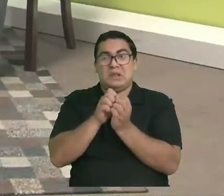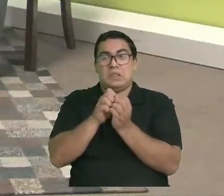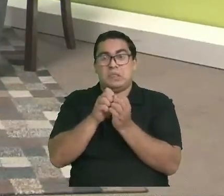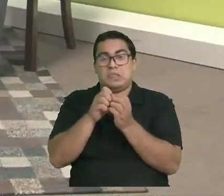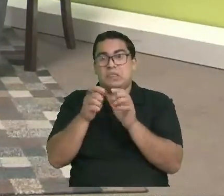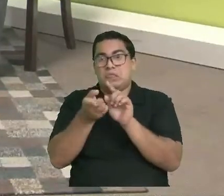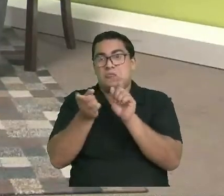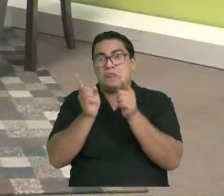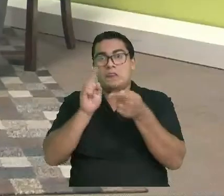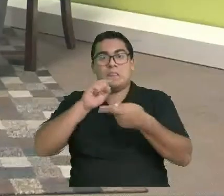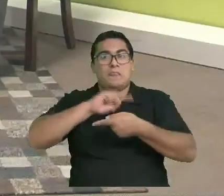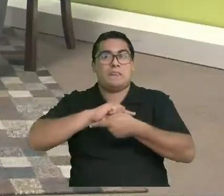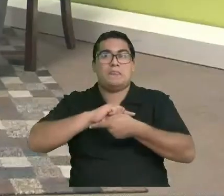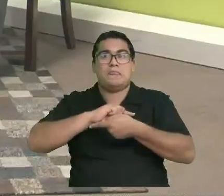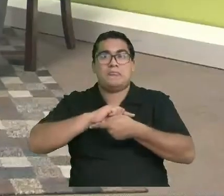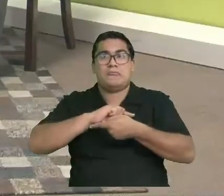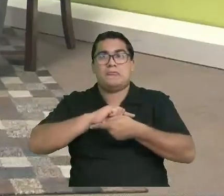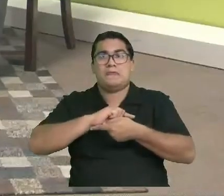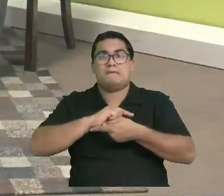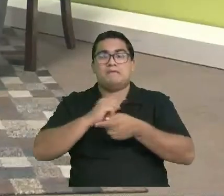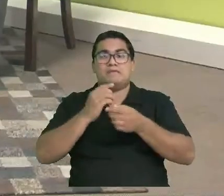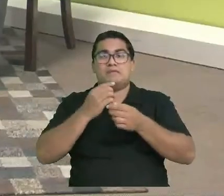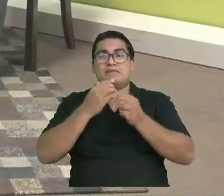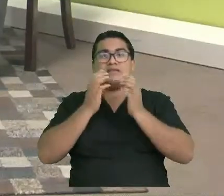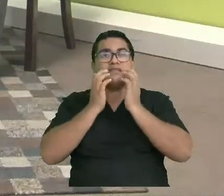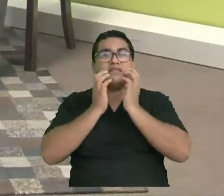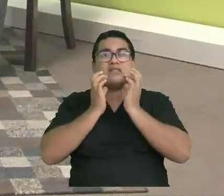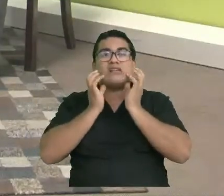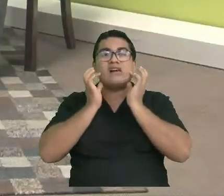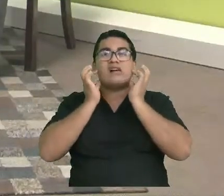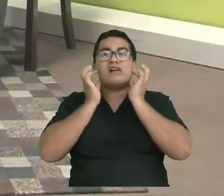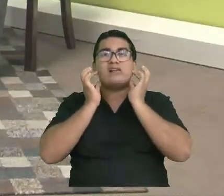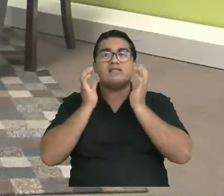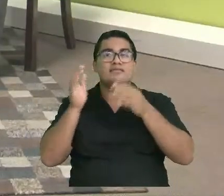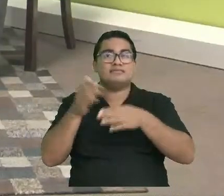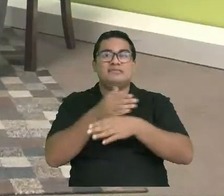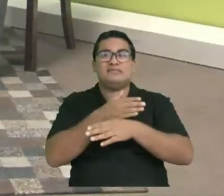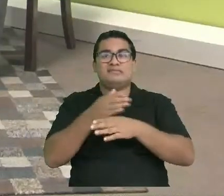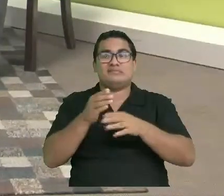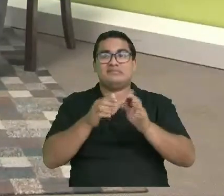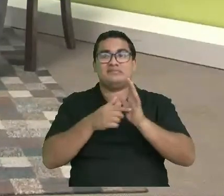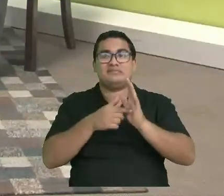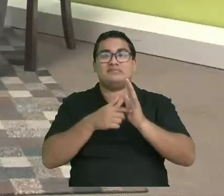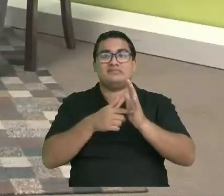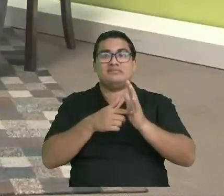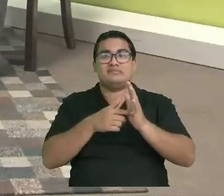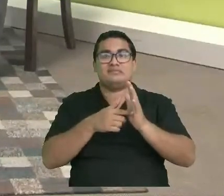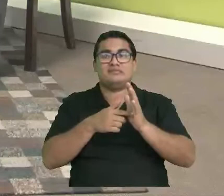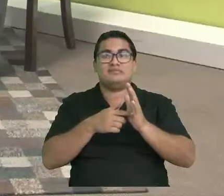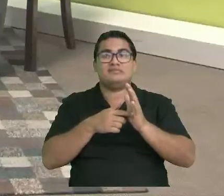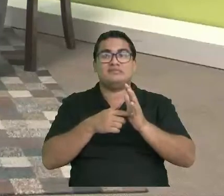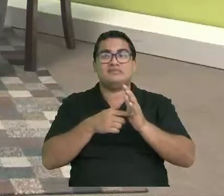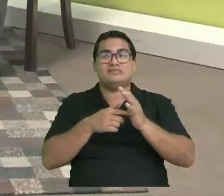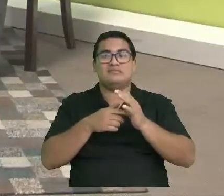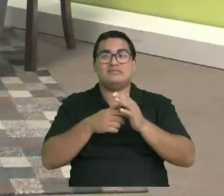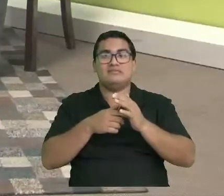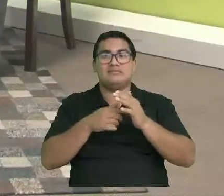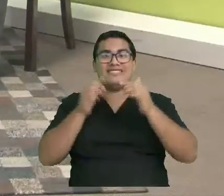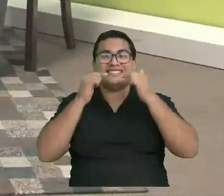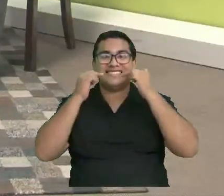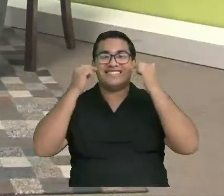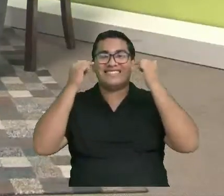cambios en la región facial. Entonces, por ejemplo, ya no es lo mismo que tengamos una sonrisa o una